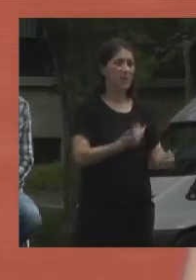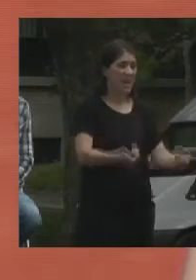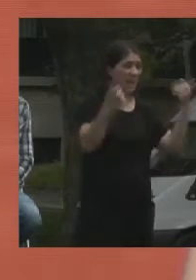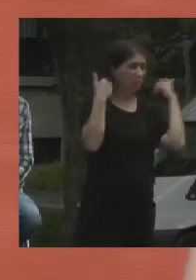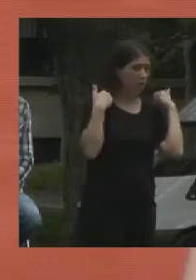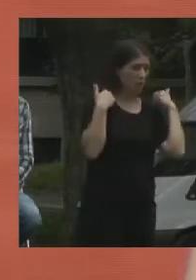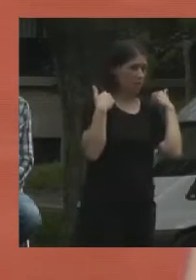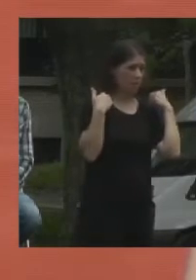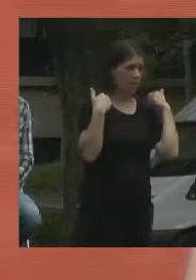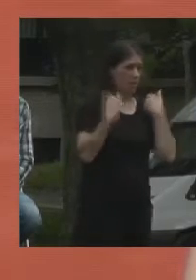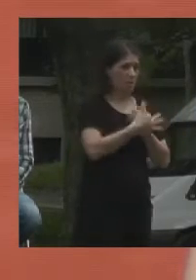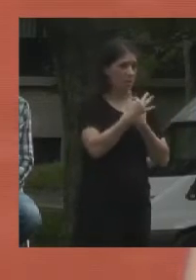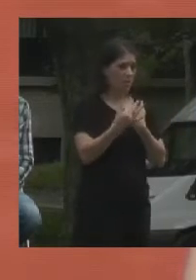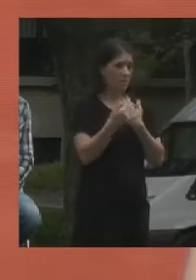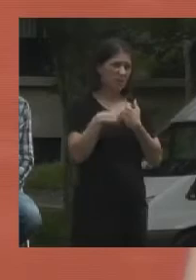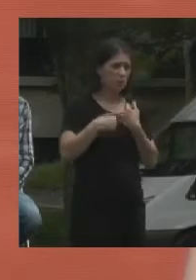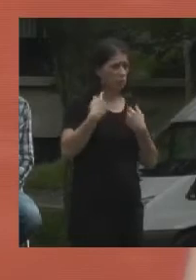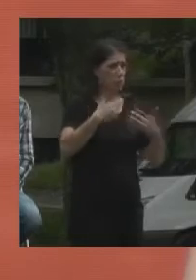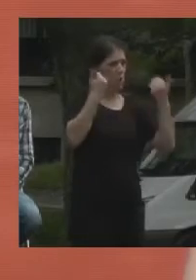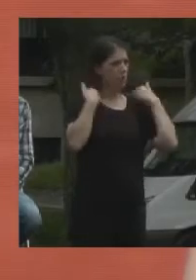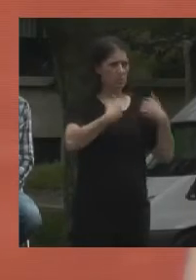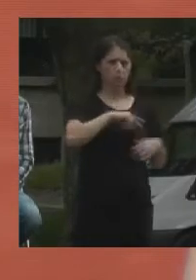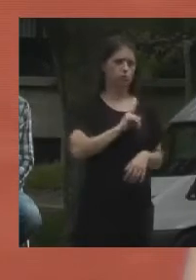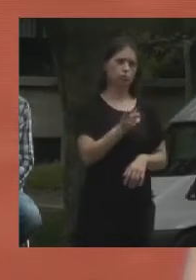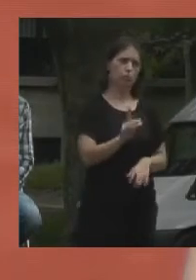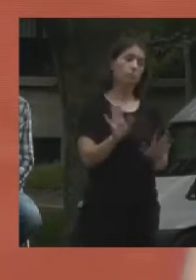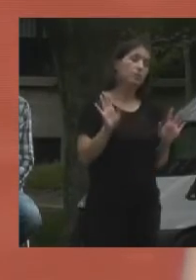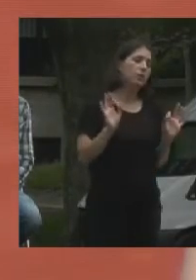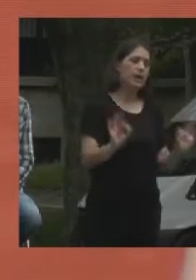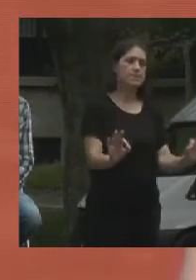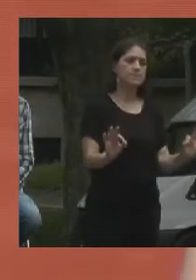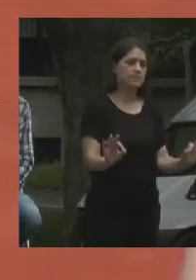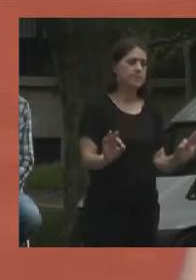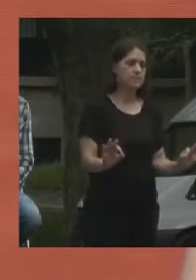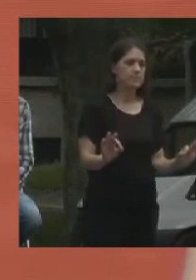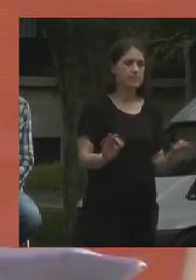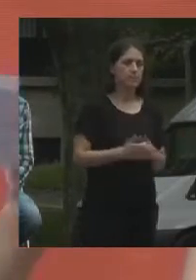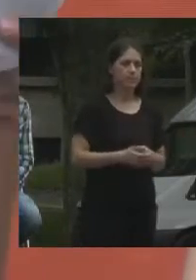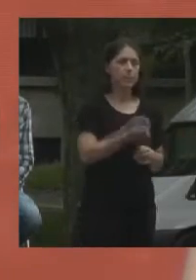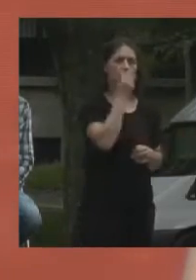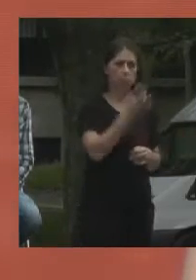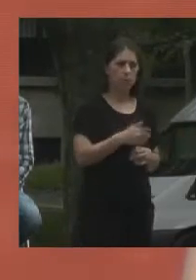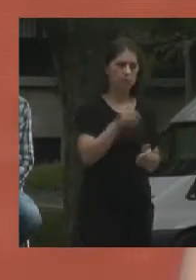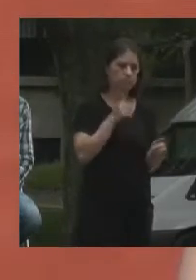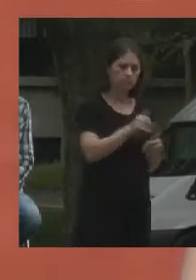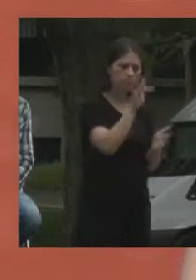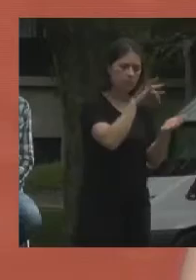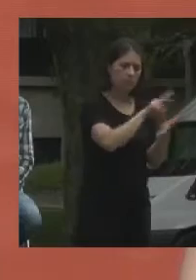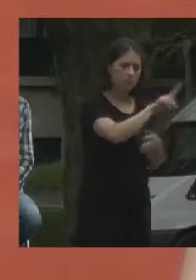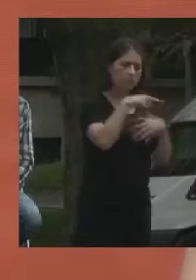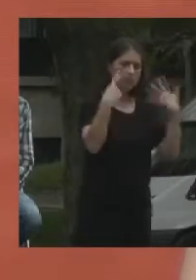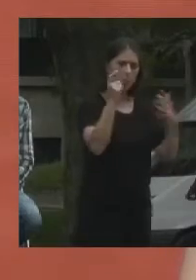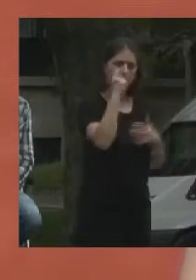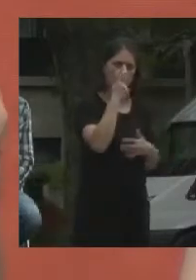os que quixemos que isto fora así. Pero bueno, o 26 de